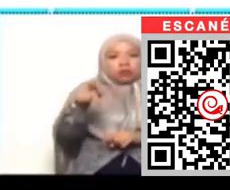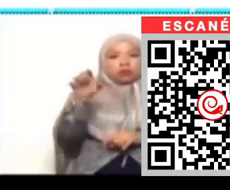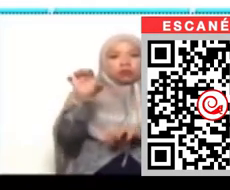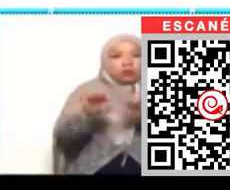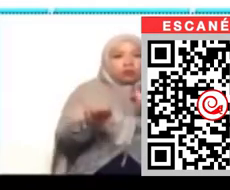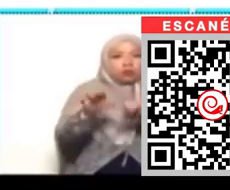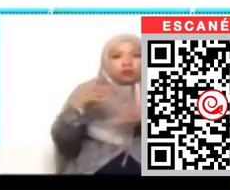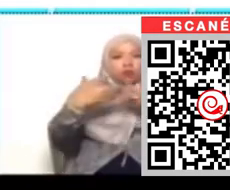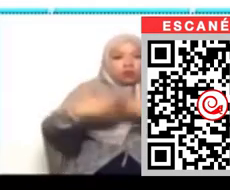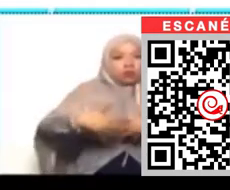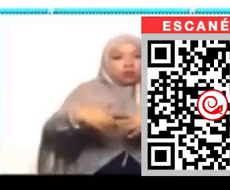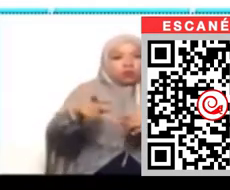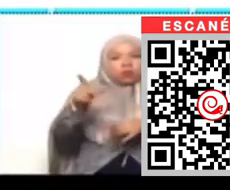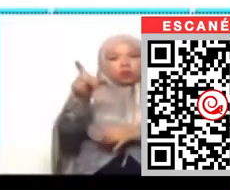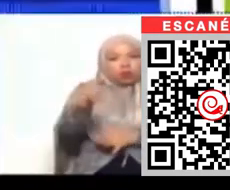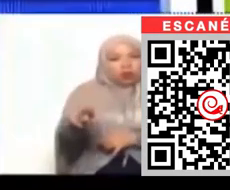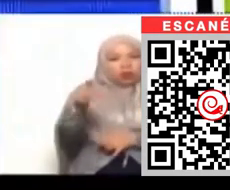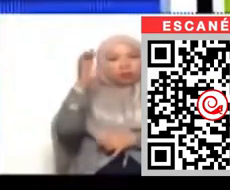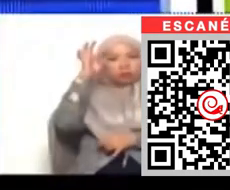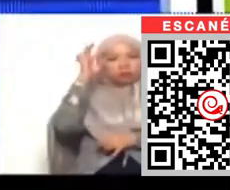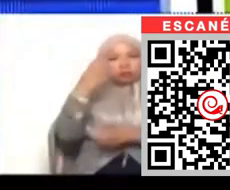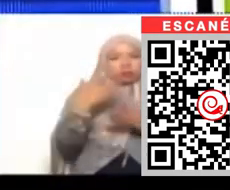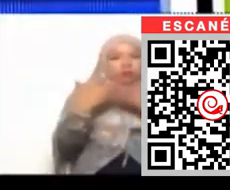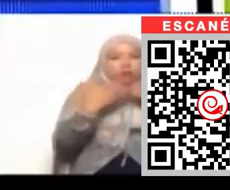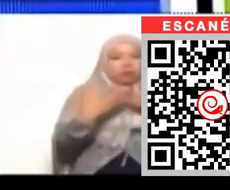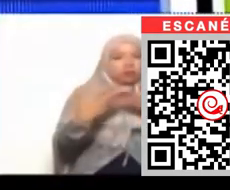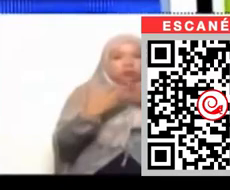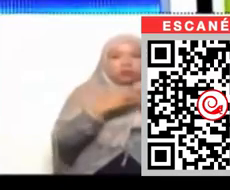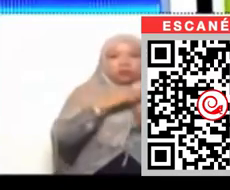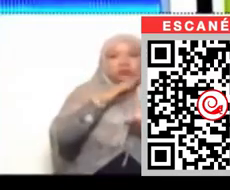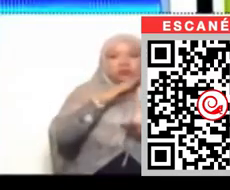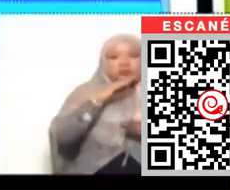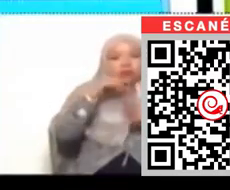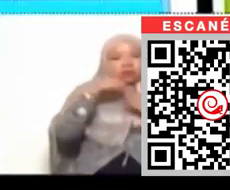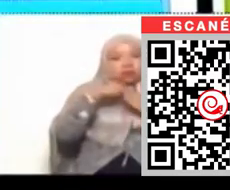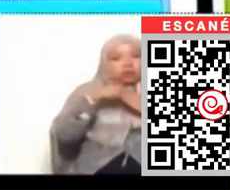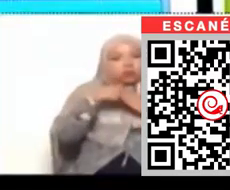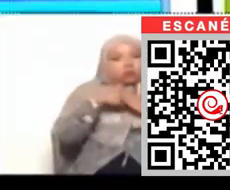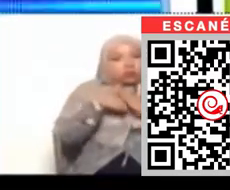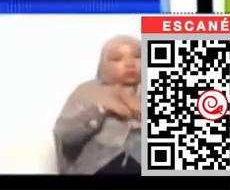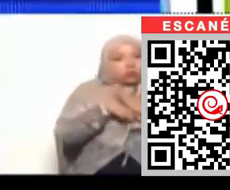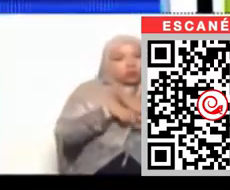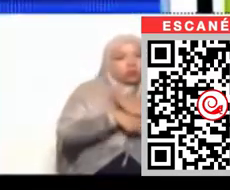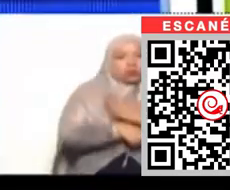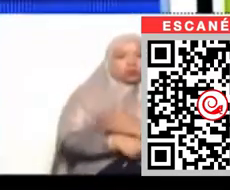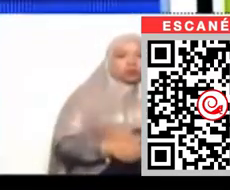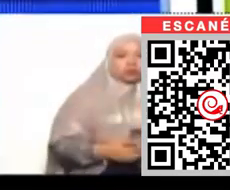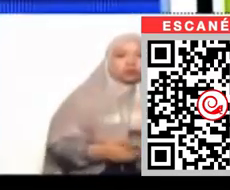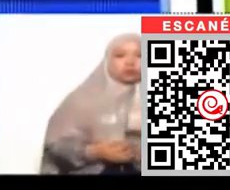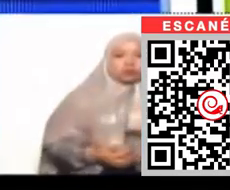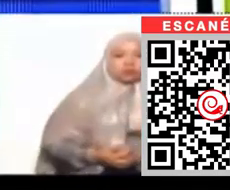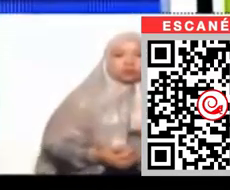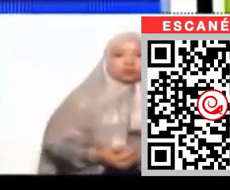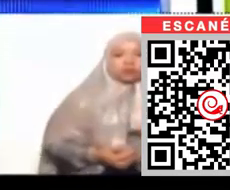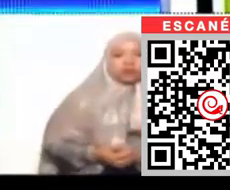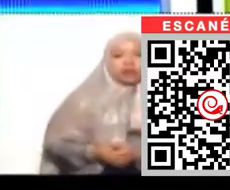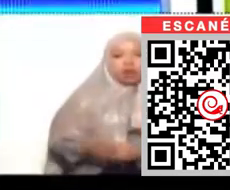diagnosticaste personalmente? Sí, yo estudié ese caso a profundidad. Gobeya fue reclutado por la